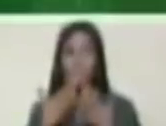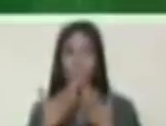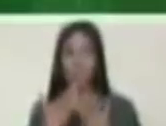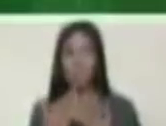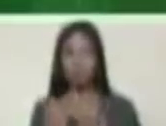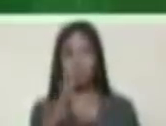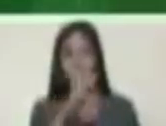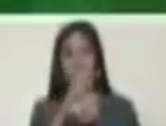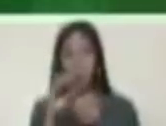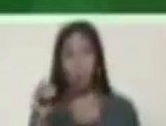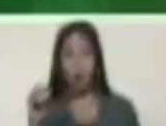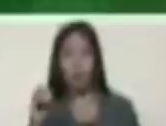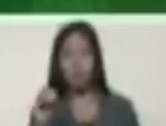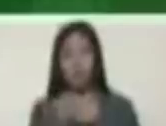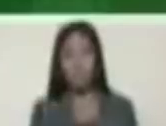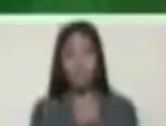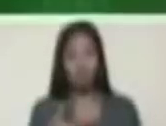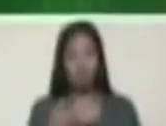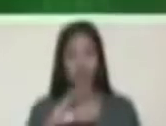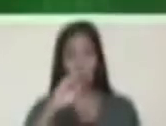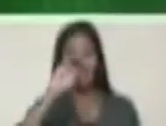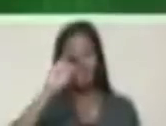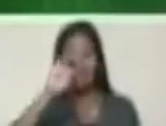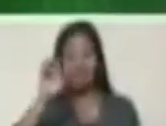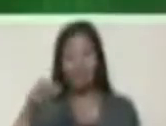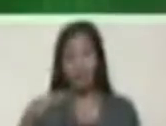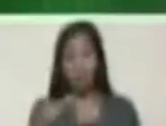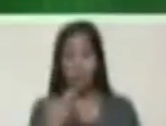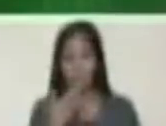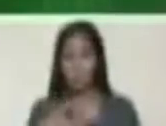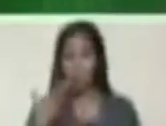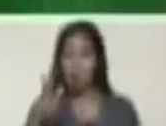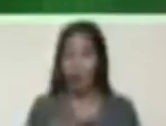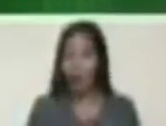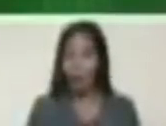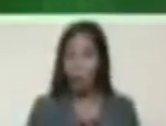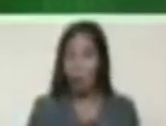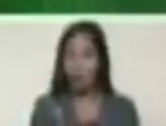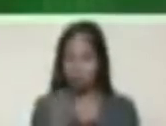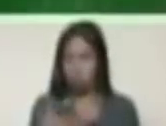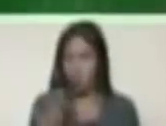50 millones de euros. Yo se los puedo aprobar